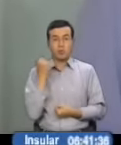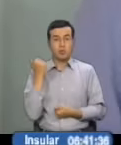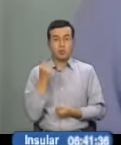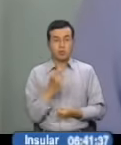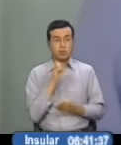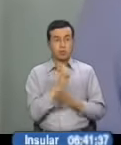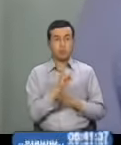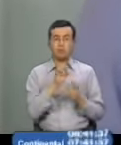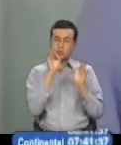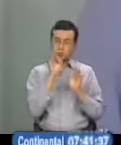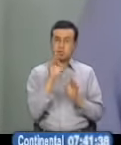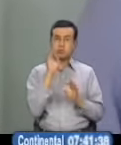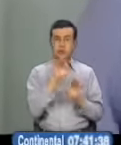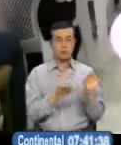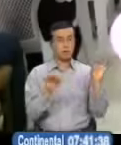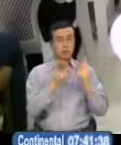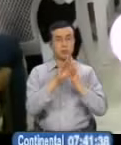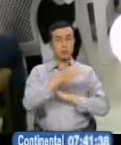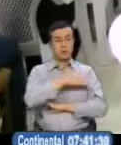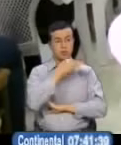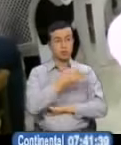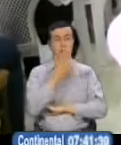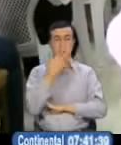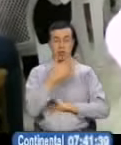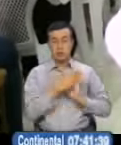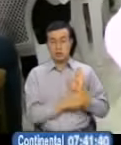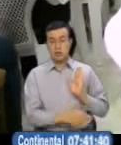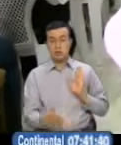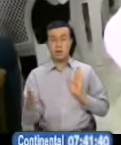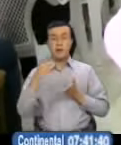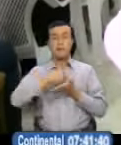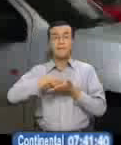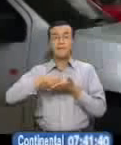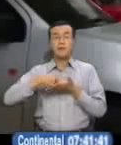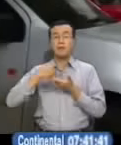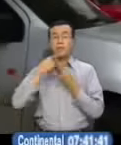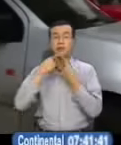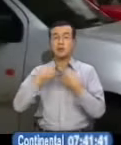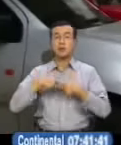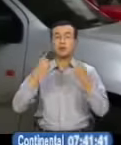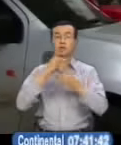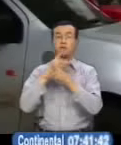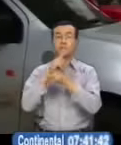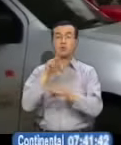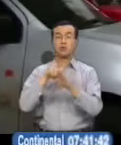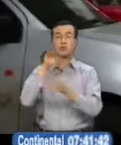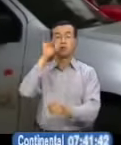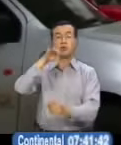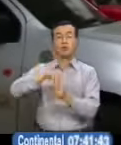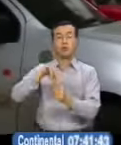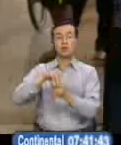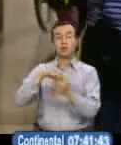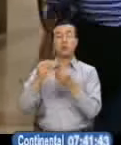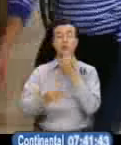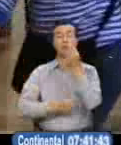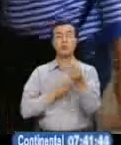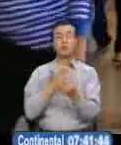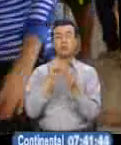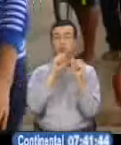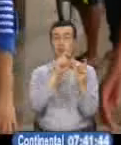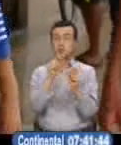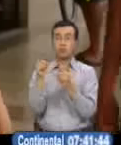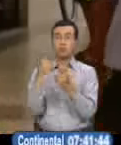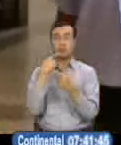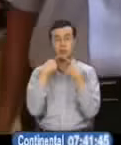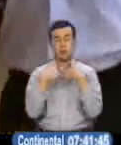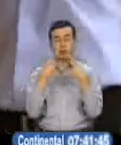es justo, eso es necesario, eso es ético. Luego de llevar a cabo esta firma, se espera que a través del Consejo Nacional Electoral se realice una consulta popular